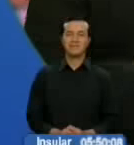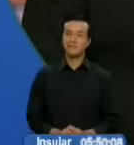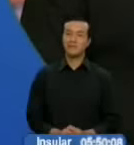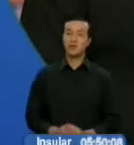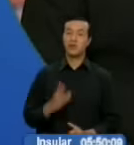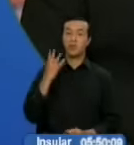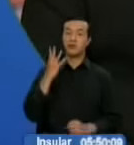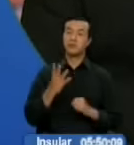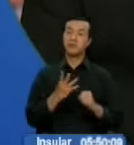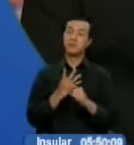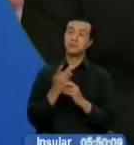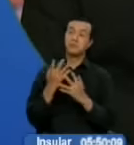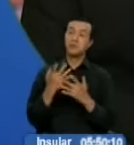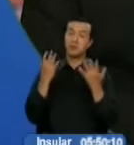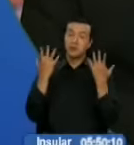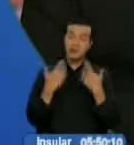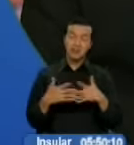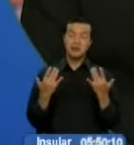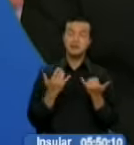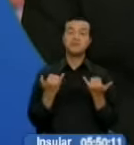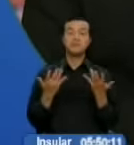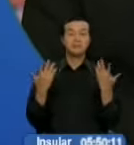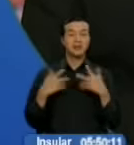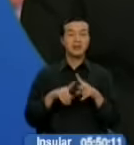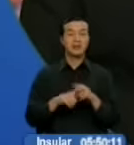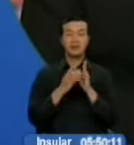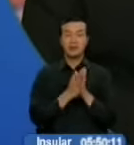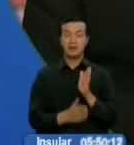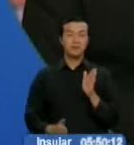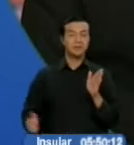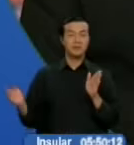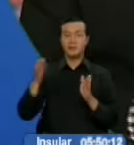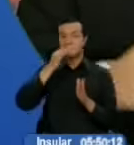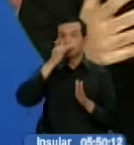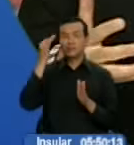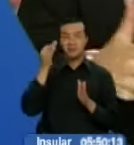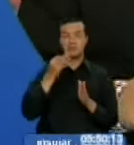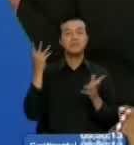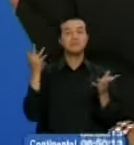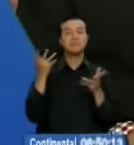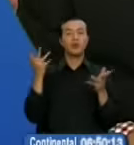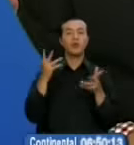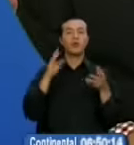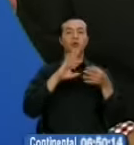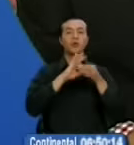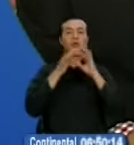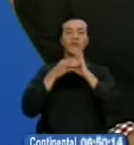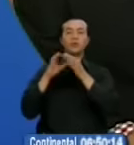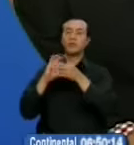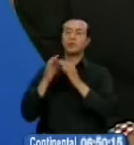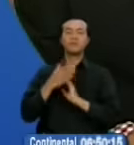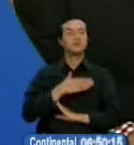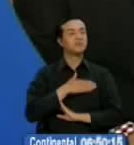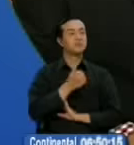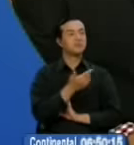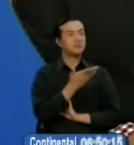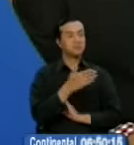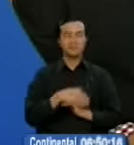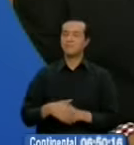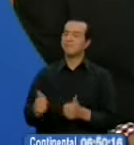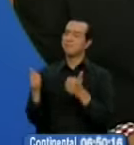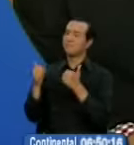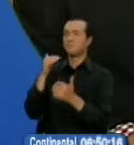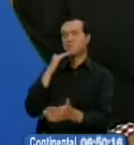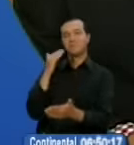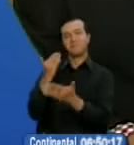Cuatro años debimos esperar, Diego. Finalmente hoy, bueno, arrancan ya de manera formal los tan anhelados Juegos Olímpicos. ¿Cómo estás, compañero? Buen día. Muy bien,